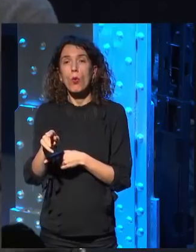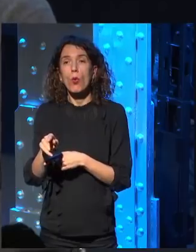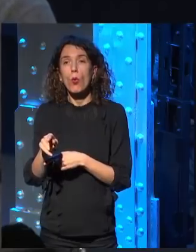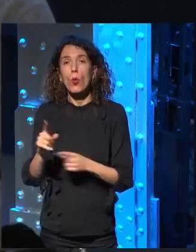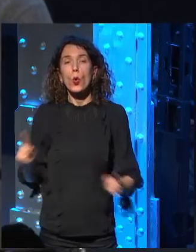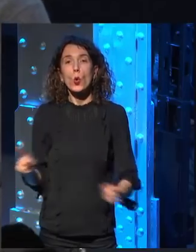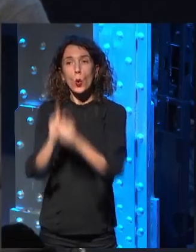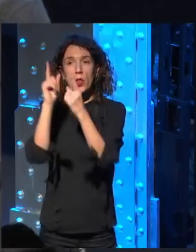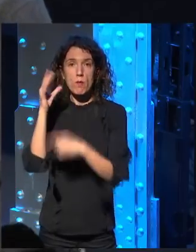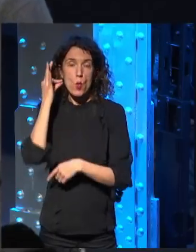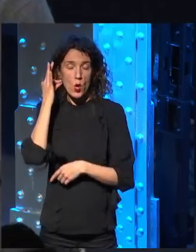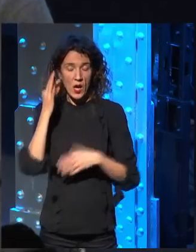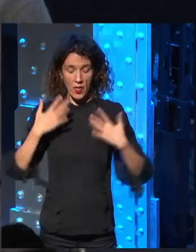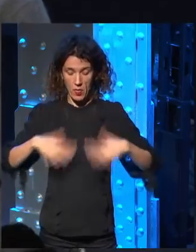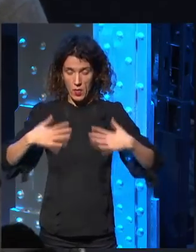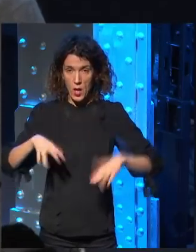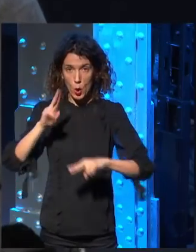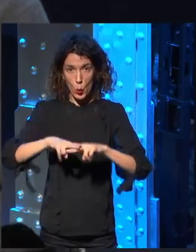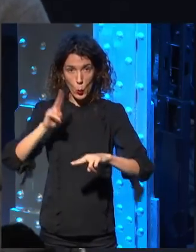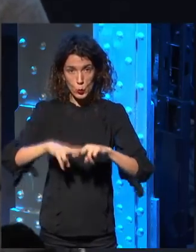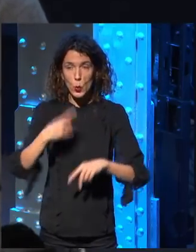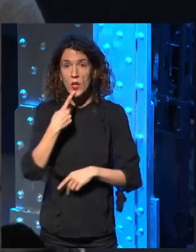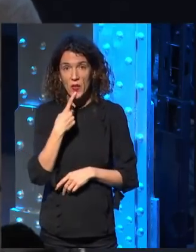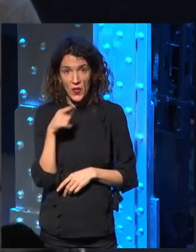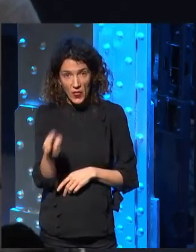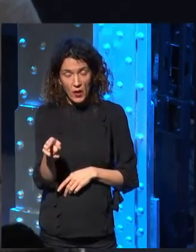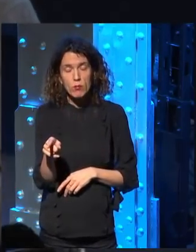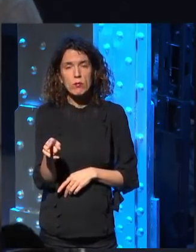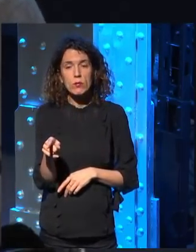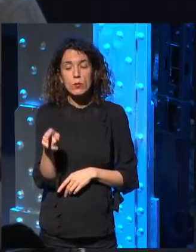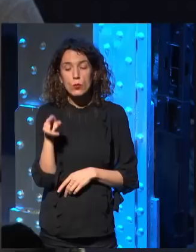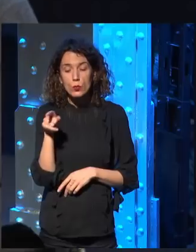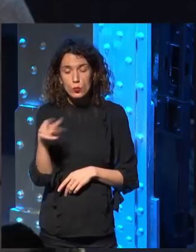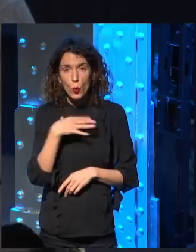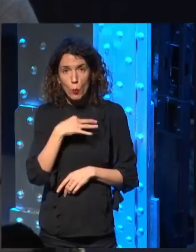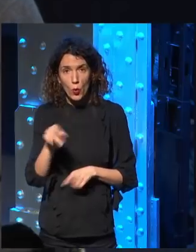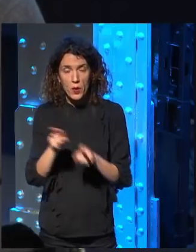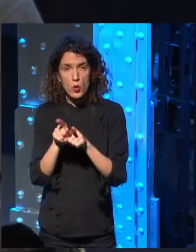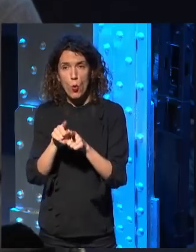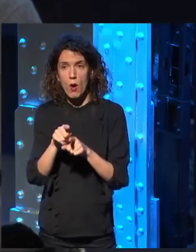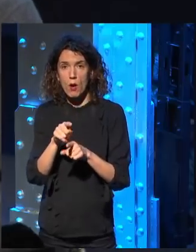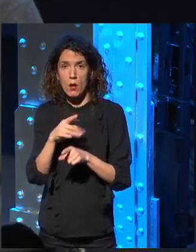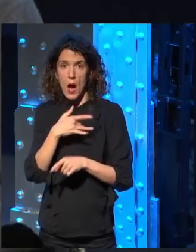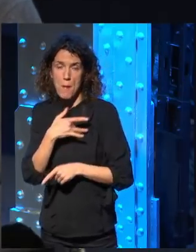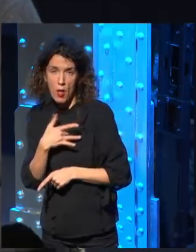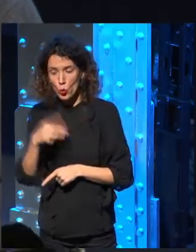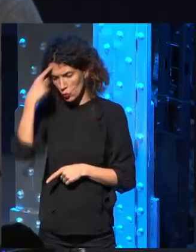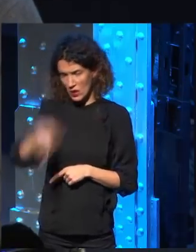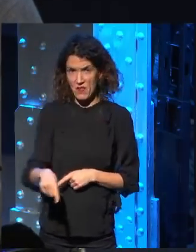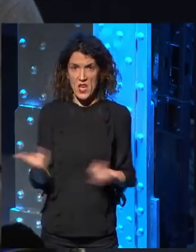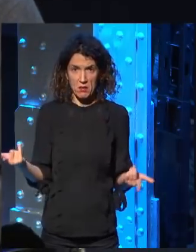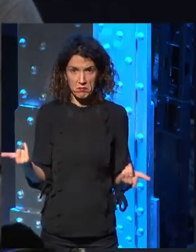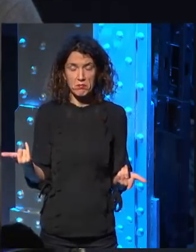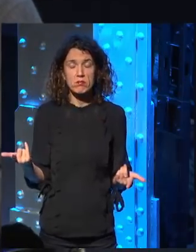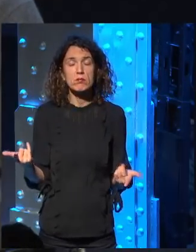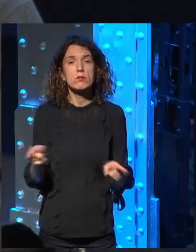una mujer de luto, ¿no? Y le dice, o tú a quien yo podía haber amado, ¿no? O tú que lo sabías, ¿no?